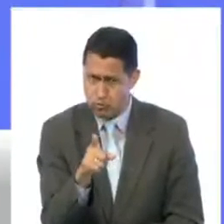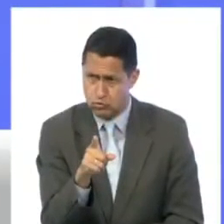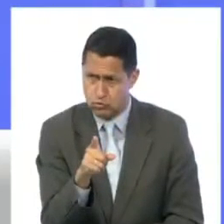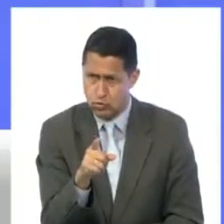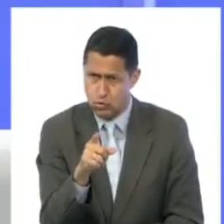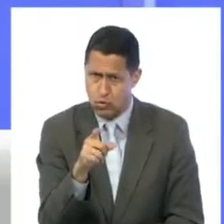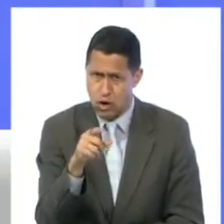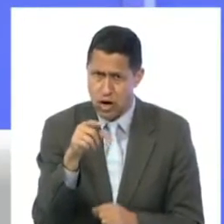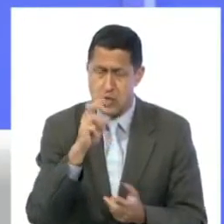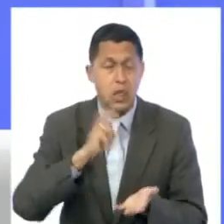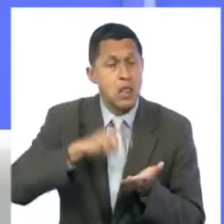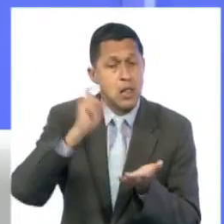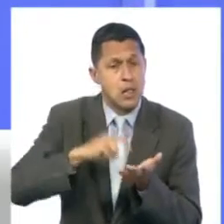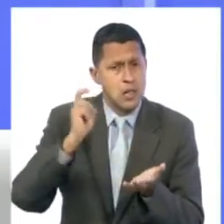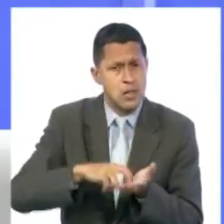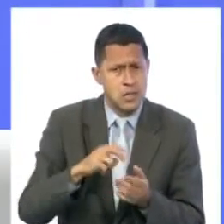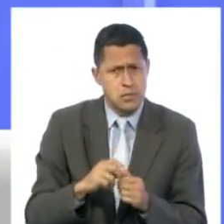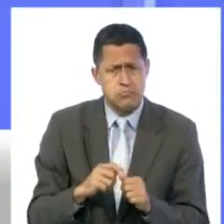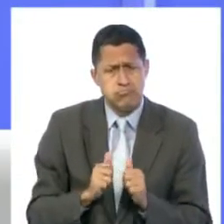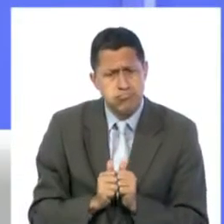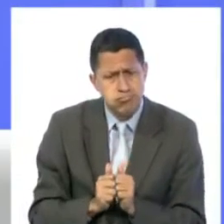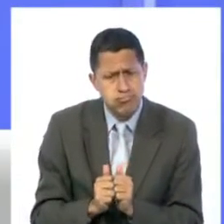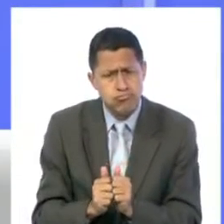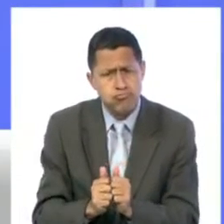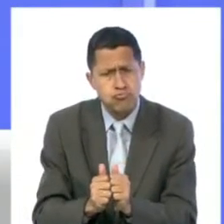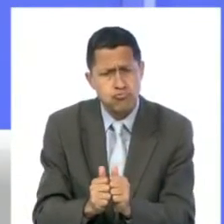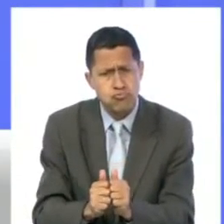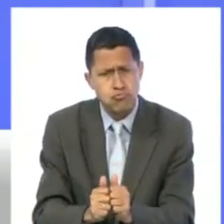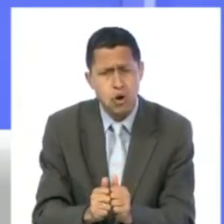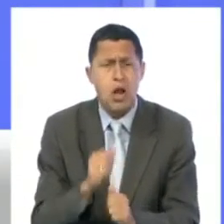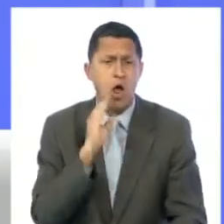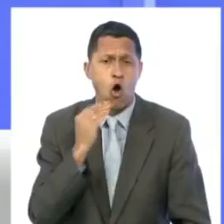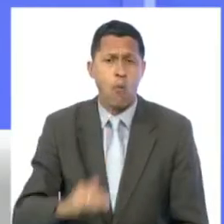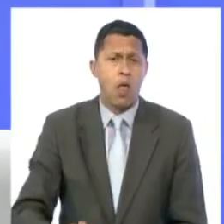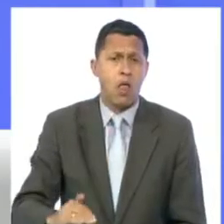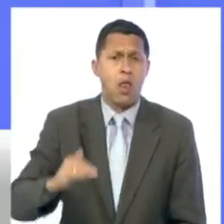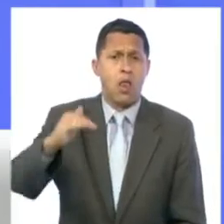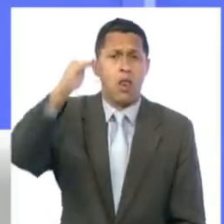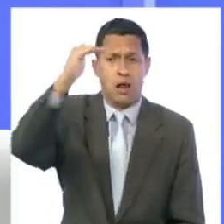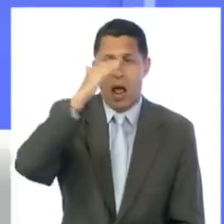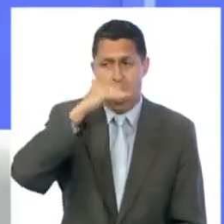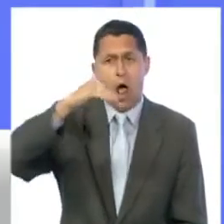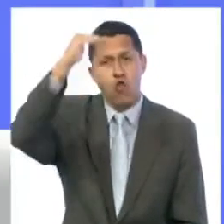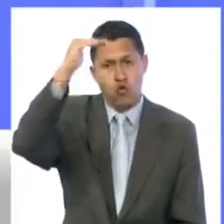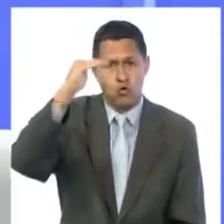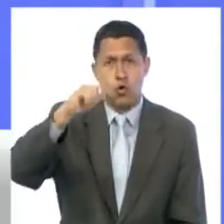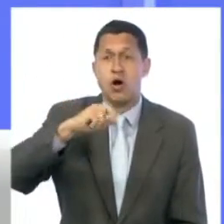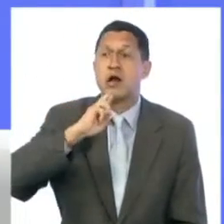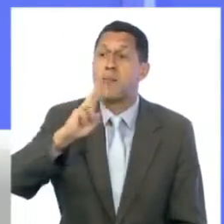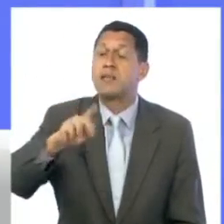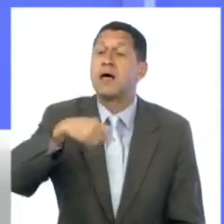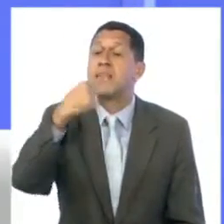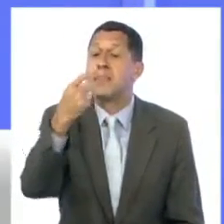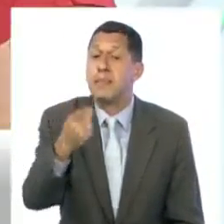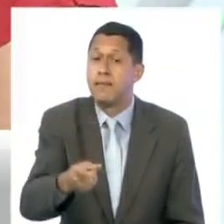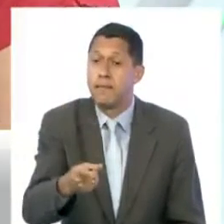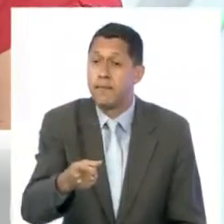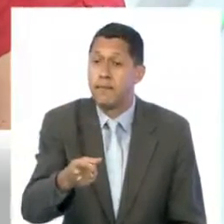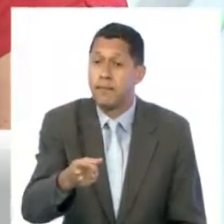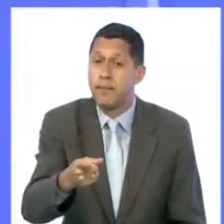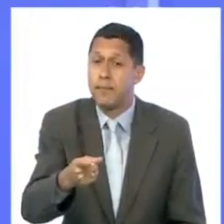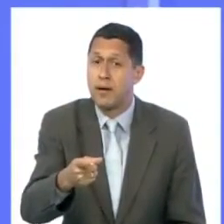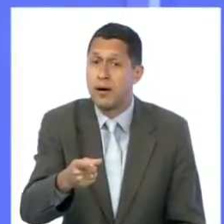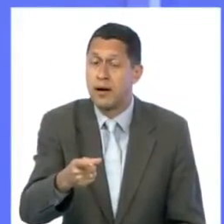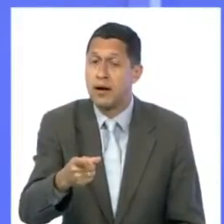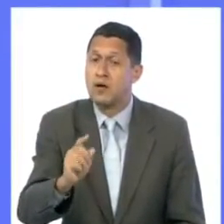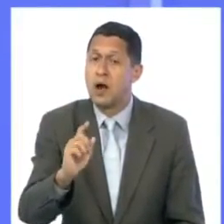Puede ser terapia sola, medicación solo y las dos combinadas. De acuerdo a nuestra experiencia, las terapias